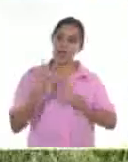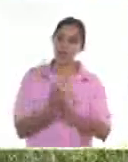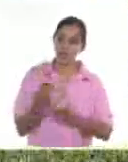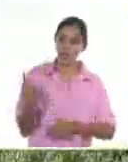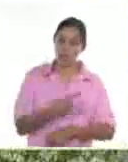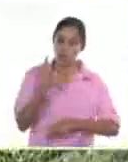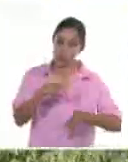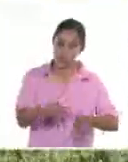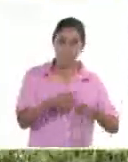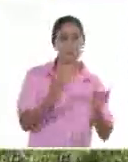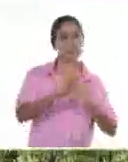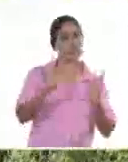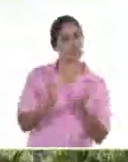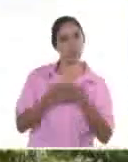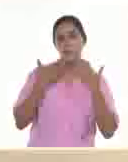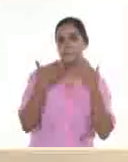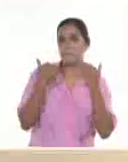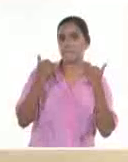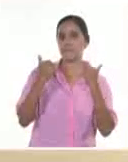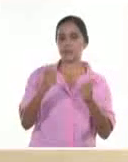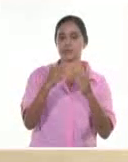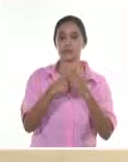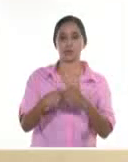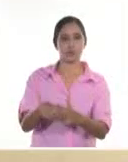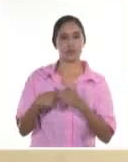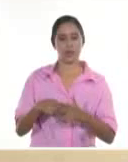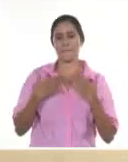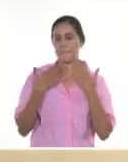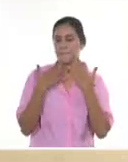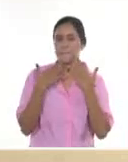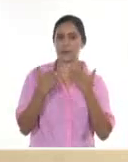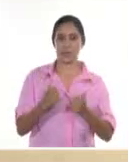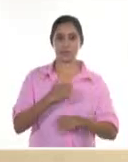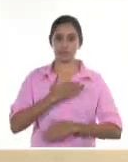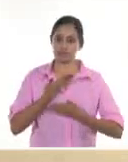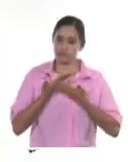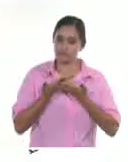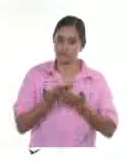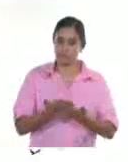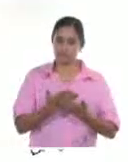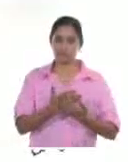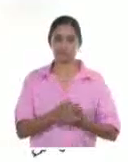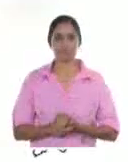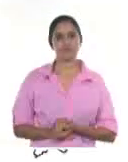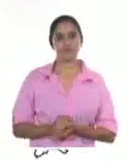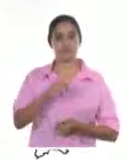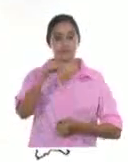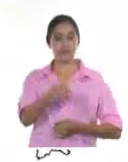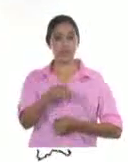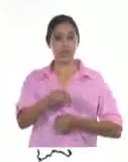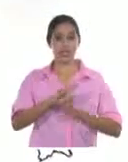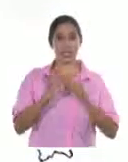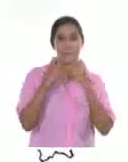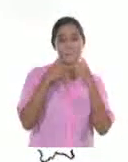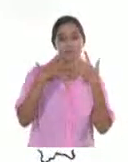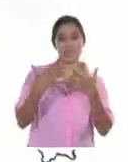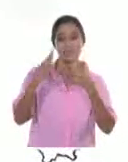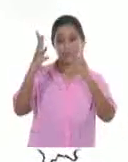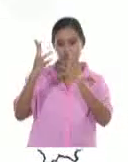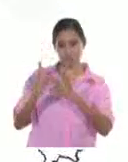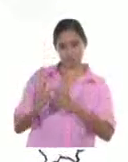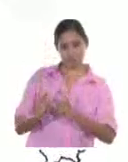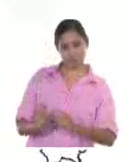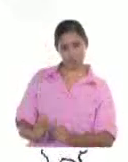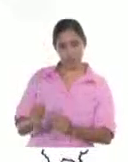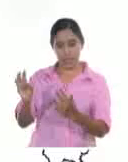cumplidos, creo que es para nosotros un alto honor. El concepto de que esta es una rendición de cuenta a la